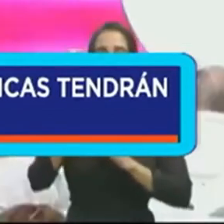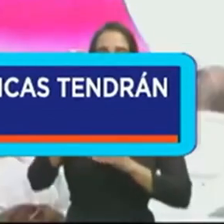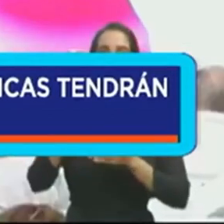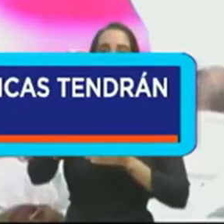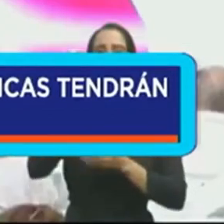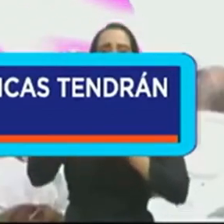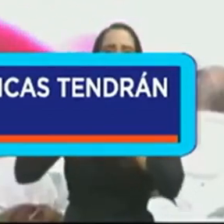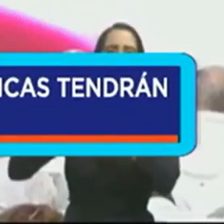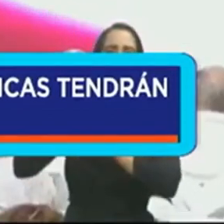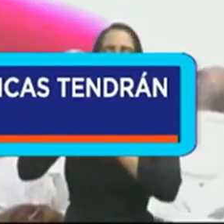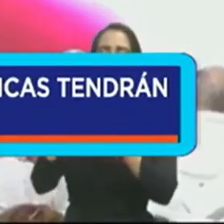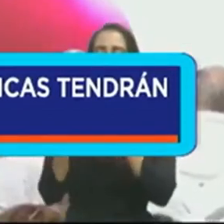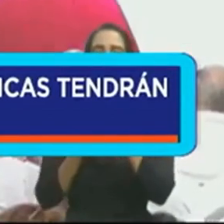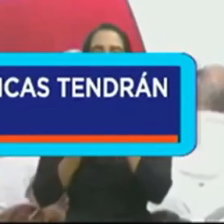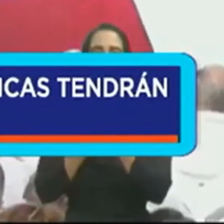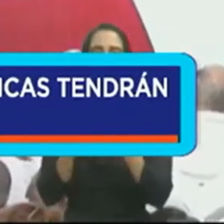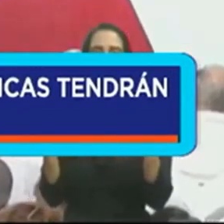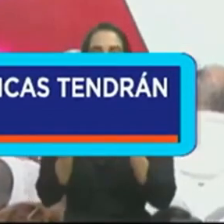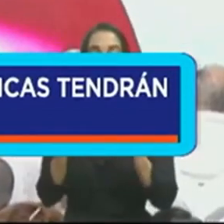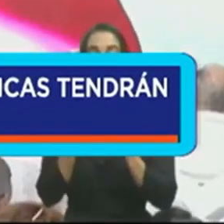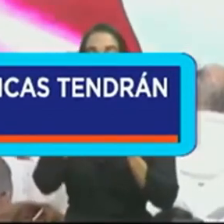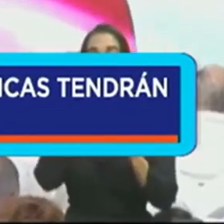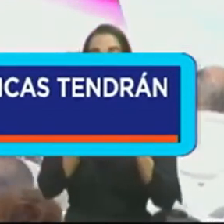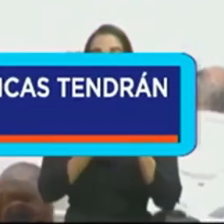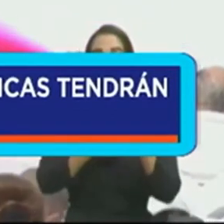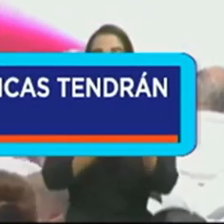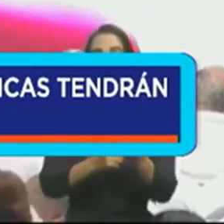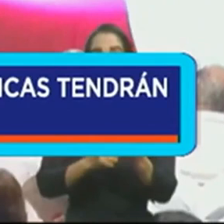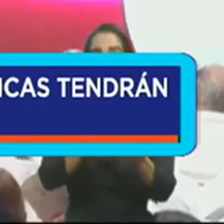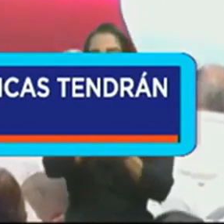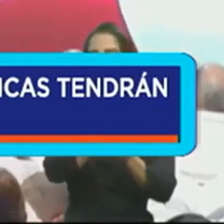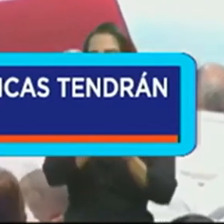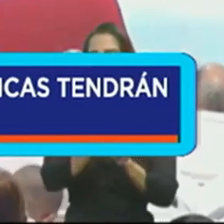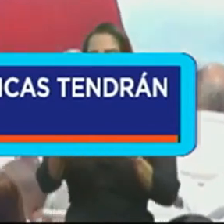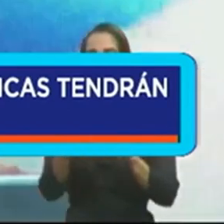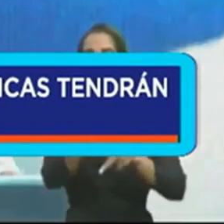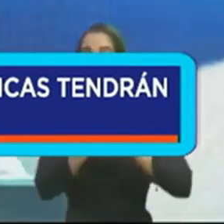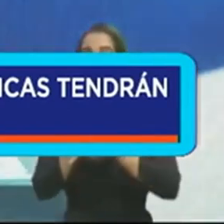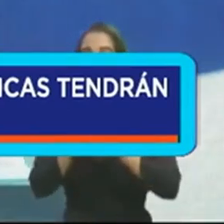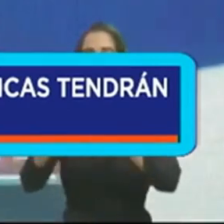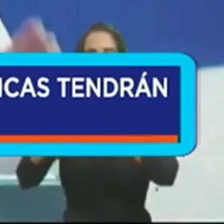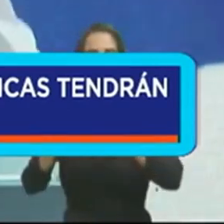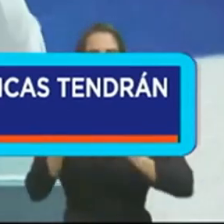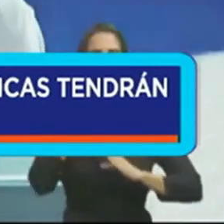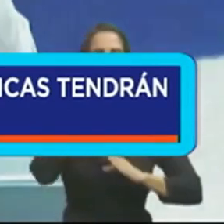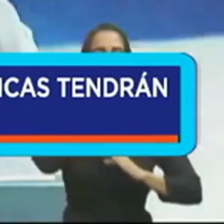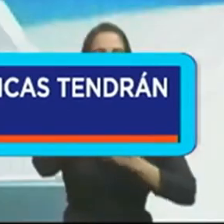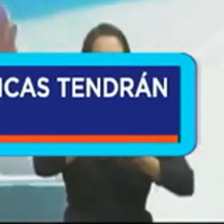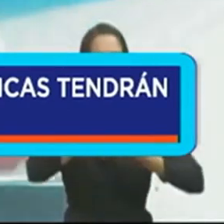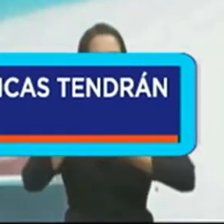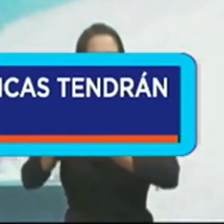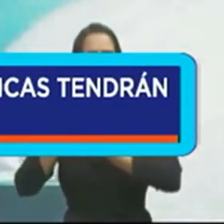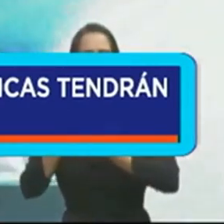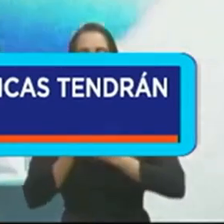las más desfavorecidas a la hora de ver reconocido el valor que aportan en el cuidado de nuestros hogares, en la ayuda que